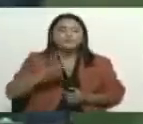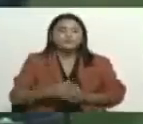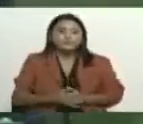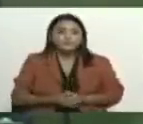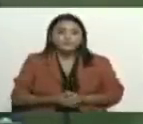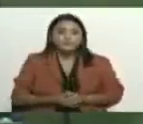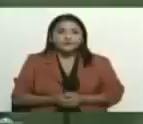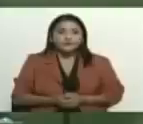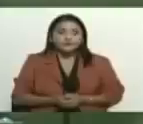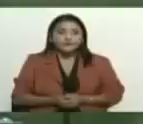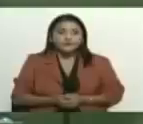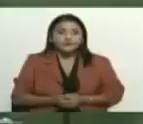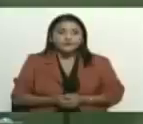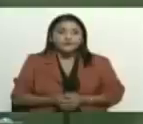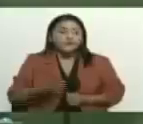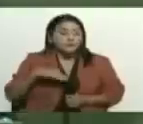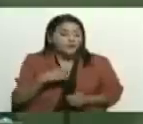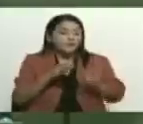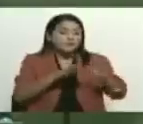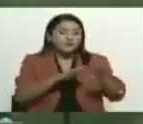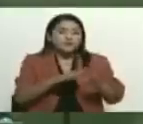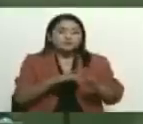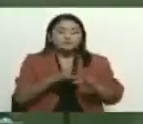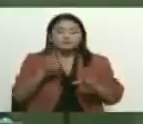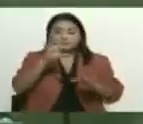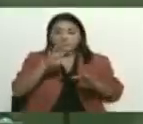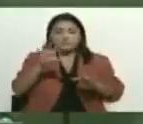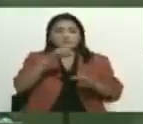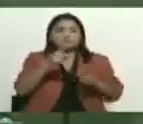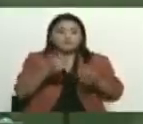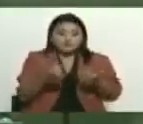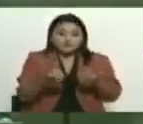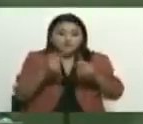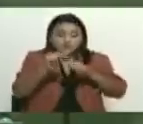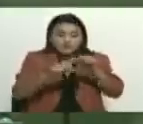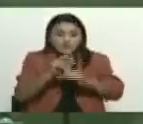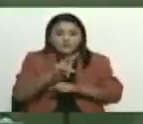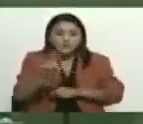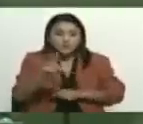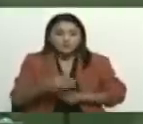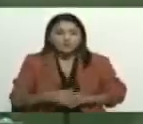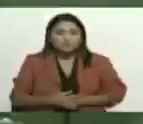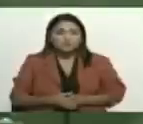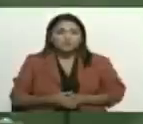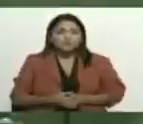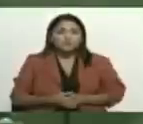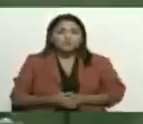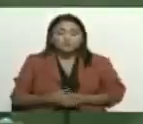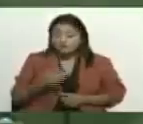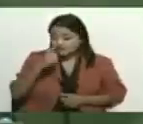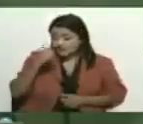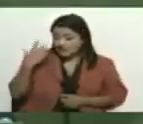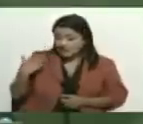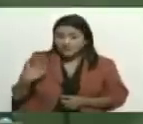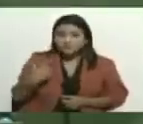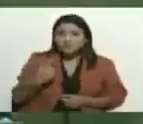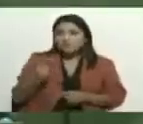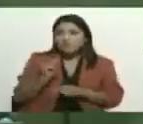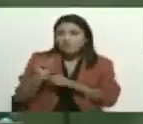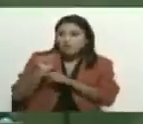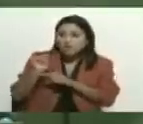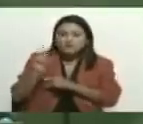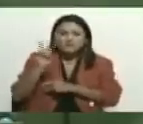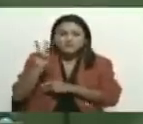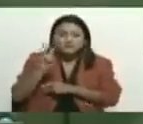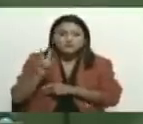las necesidades de los pueblos para este siglo. Es mucho lo que en los últimos años se ha dicho sobre Venezuela.